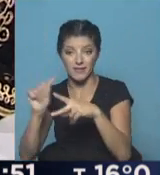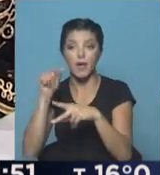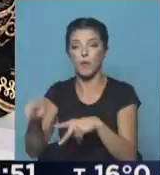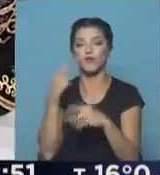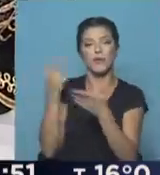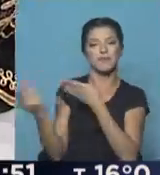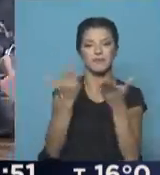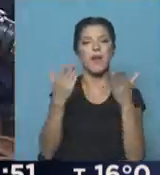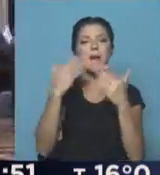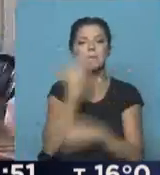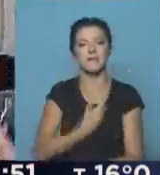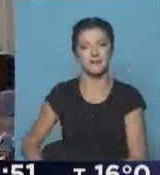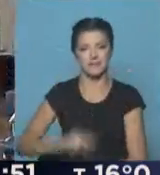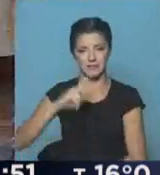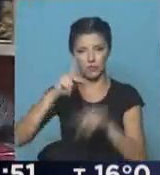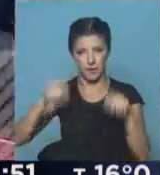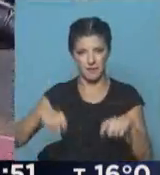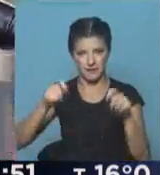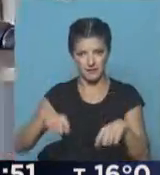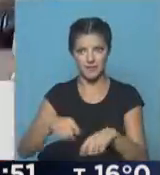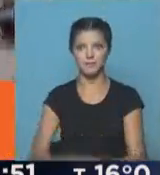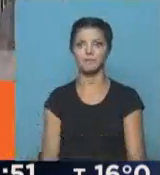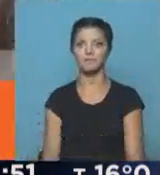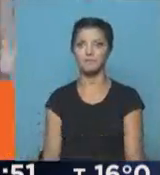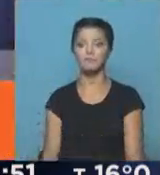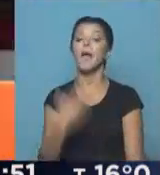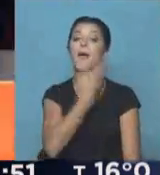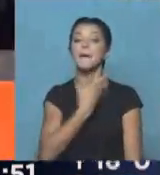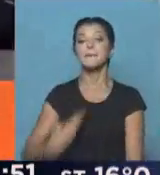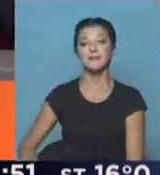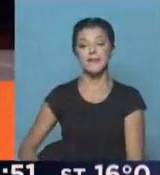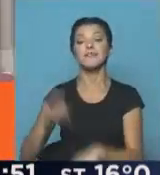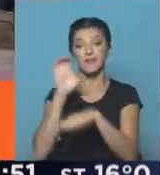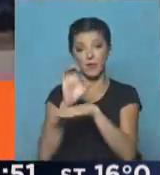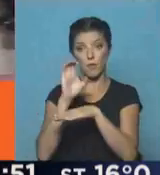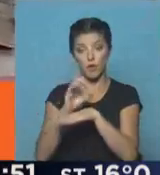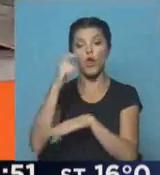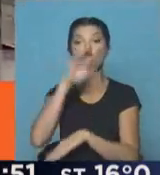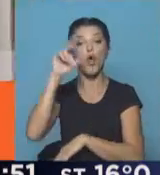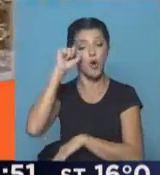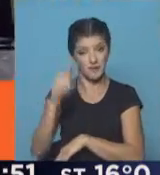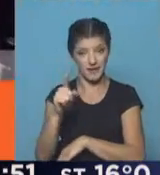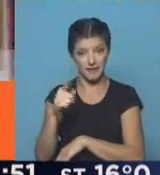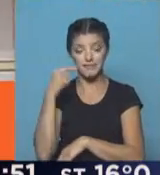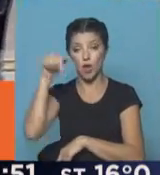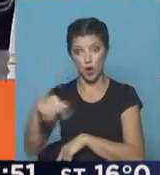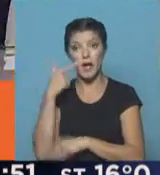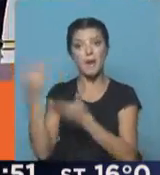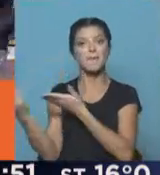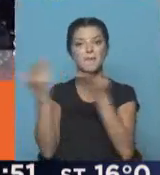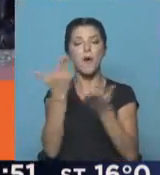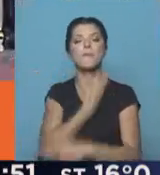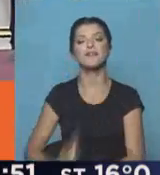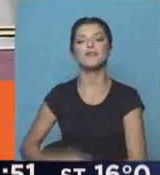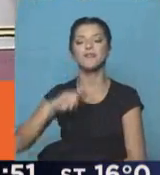Michetti. El presidente ecuatoriano Rafael Correa, de visita en el país, fue recibido hoy por la